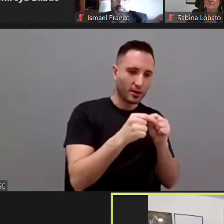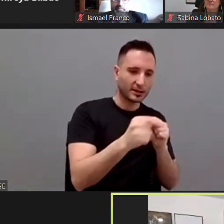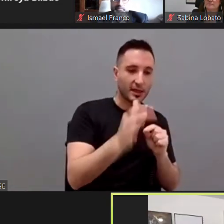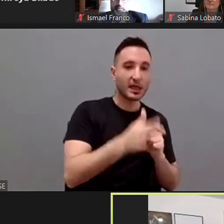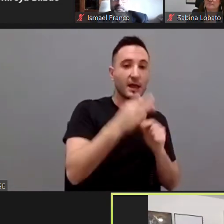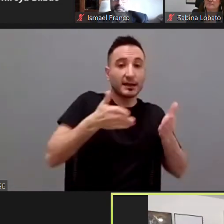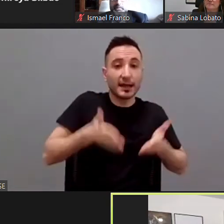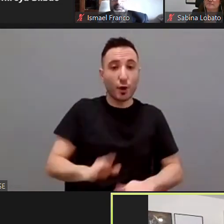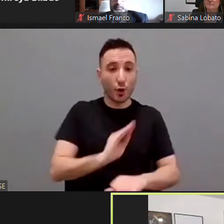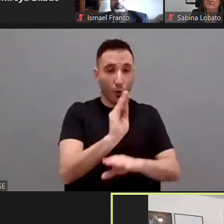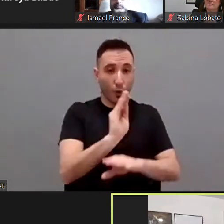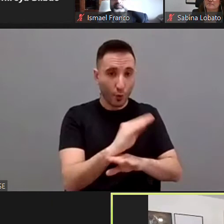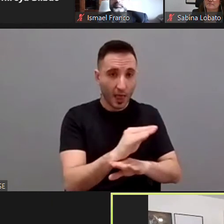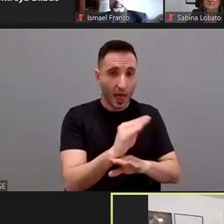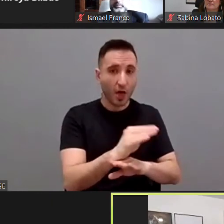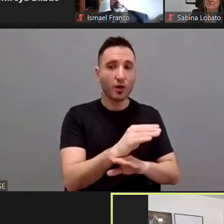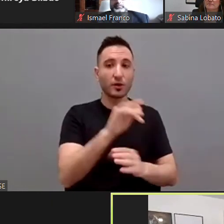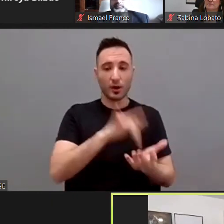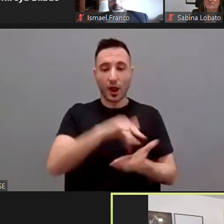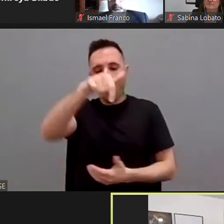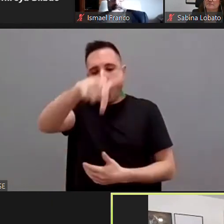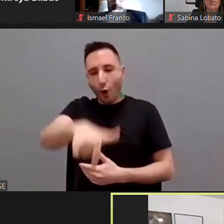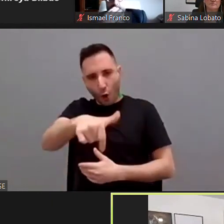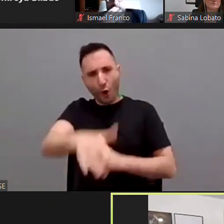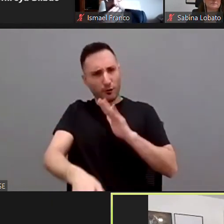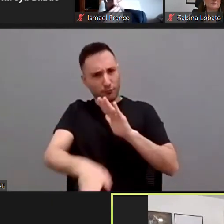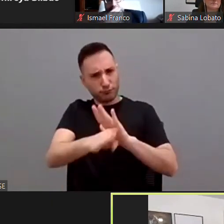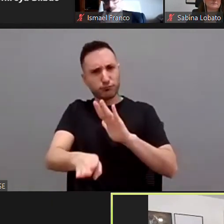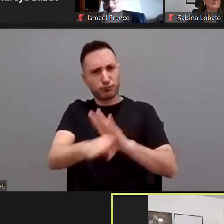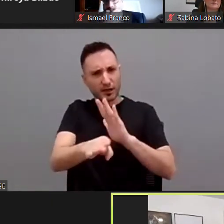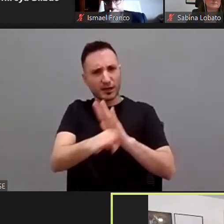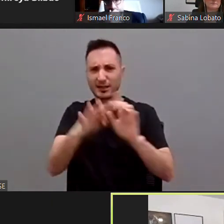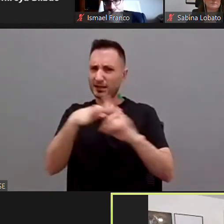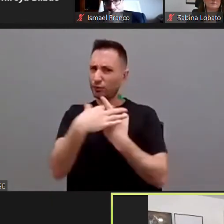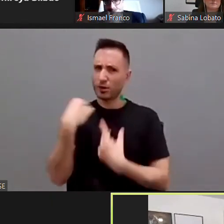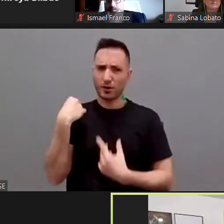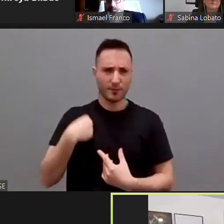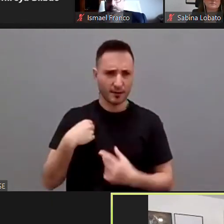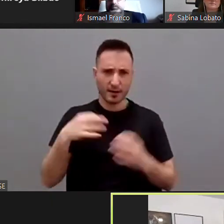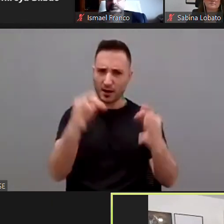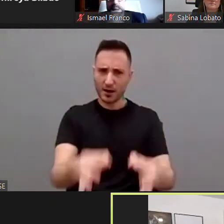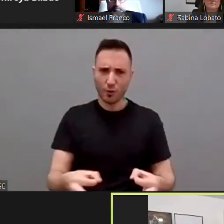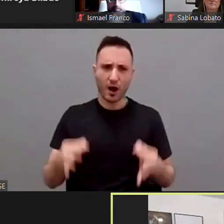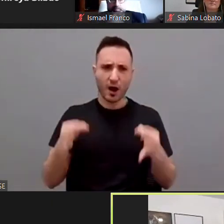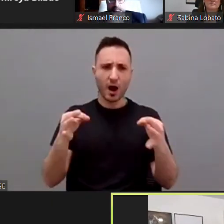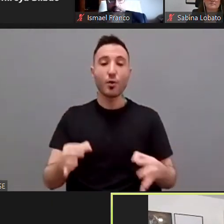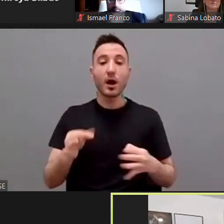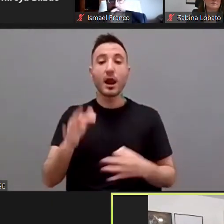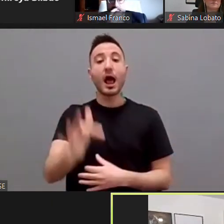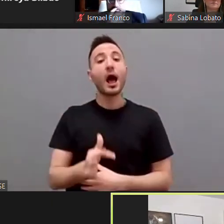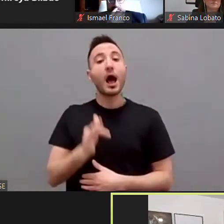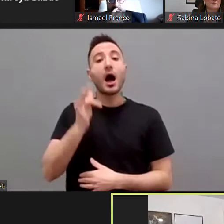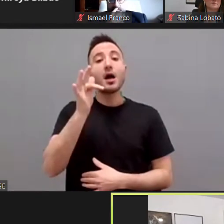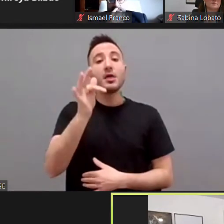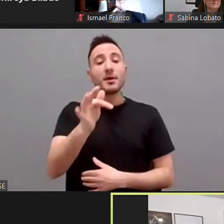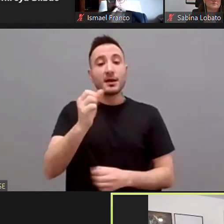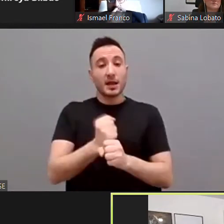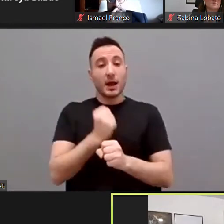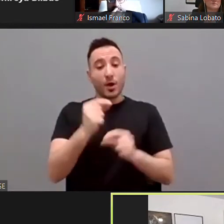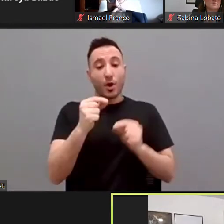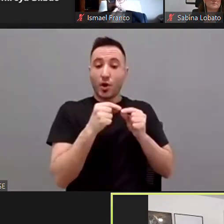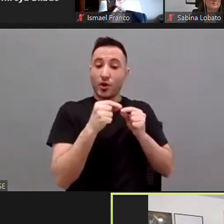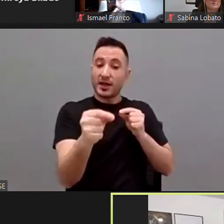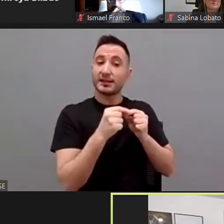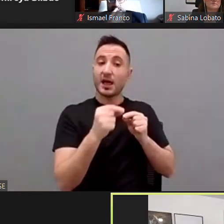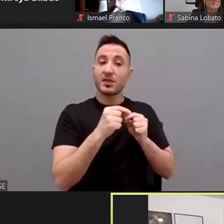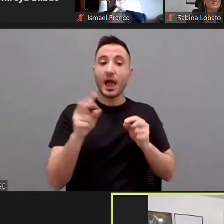durante el confinamiento, y a día de hoy, porque se siguen dando circunstancias así, sino que además facilitábamos el teletrabajo de nuestras